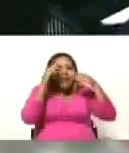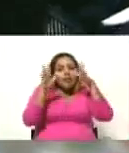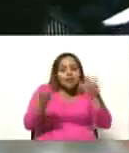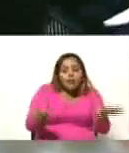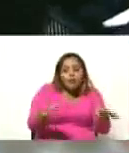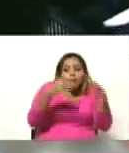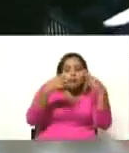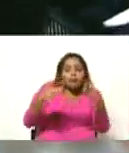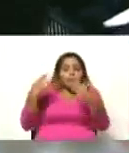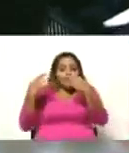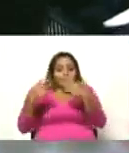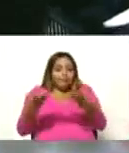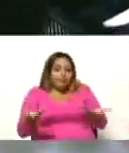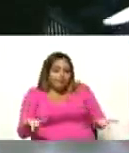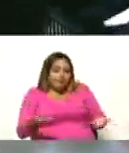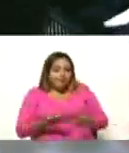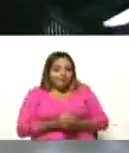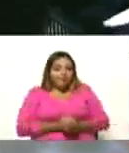atención,